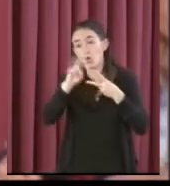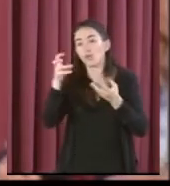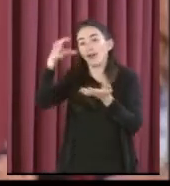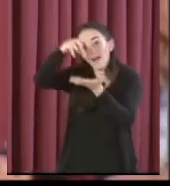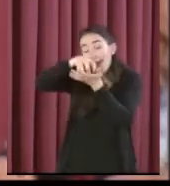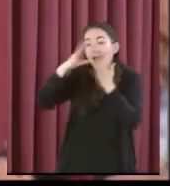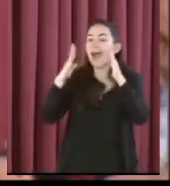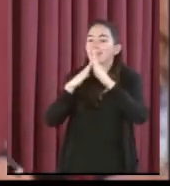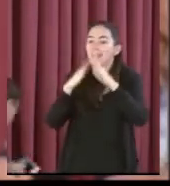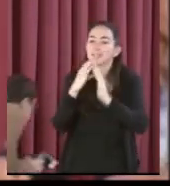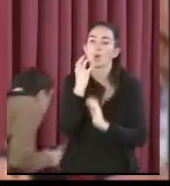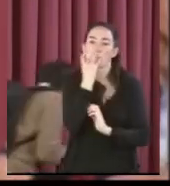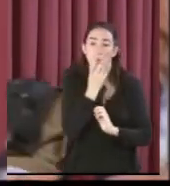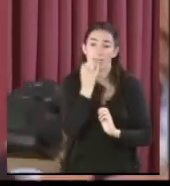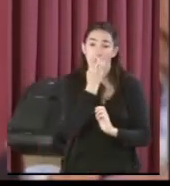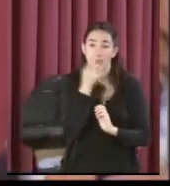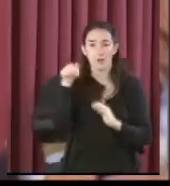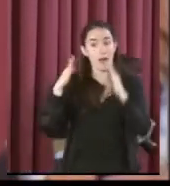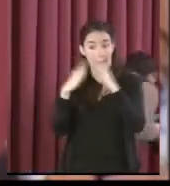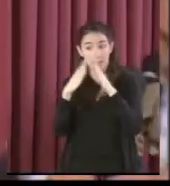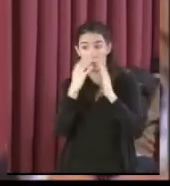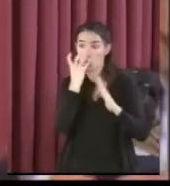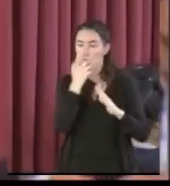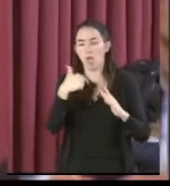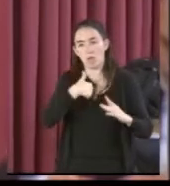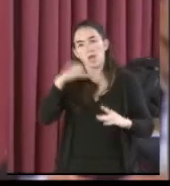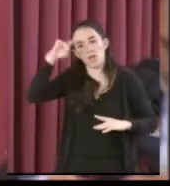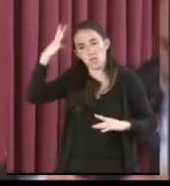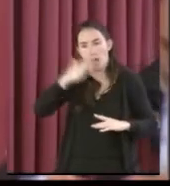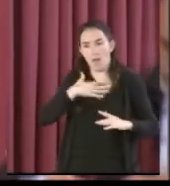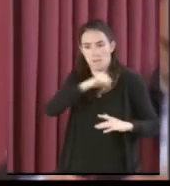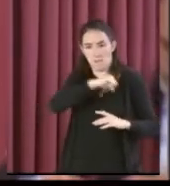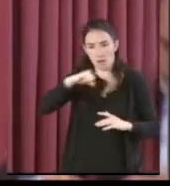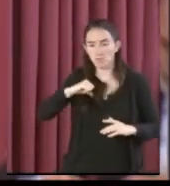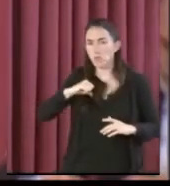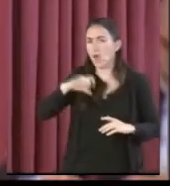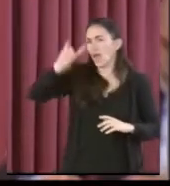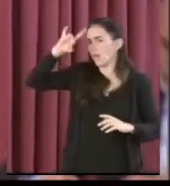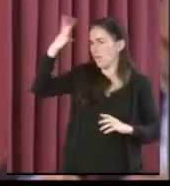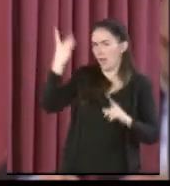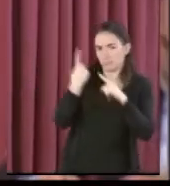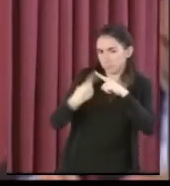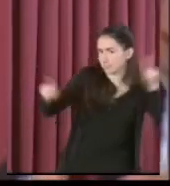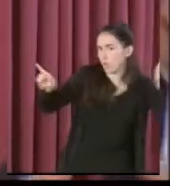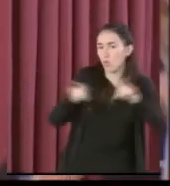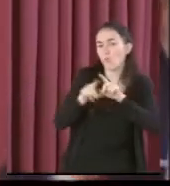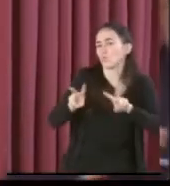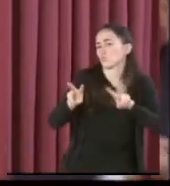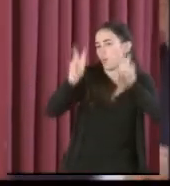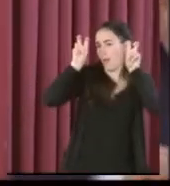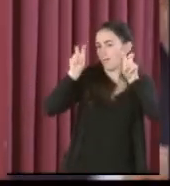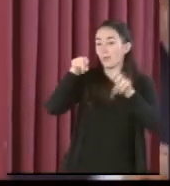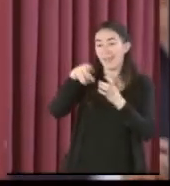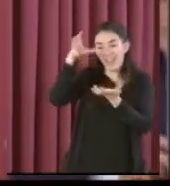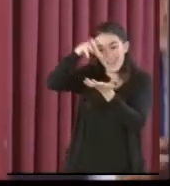Cuento, una iniciativa particular, diferente e innovadora, que ha sido concebida para suscitar el interés de los